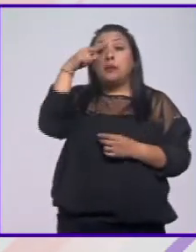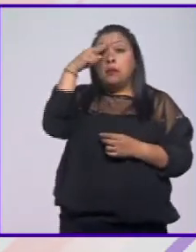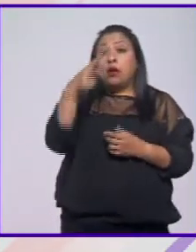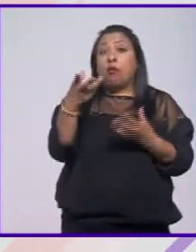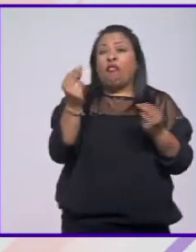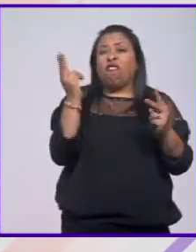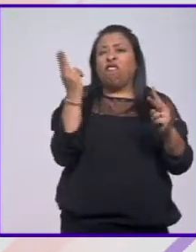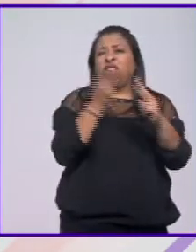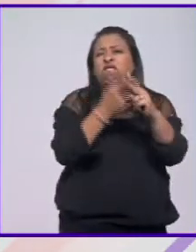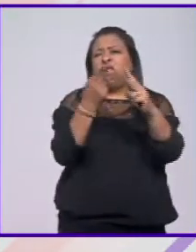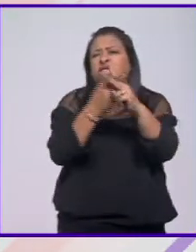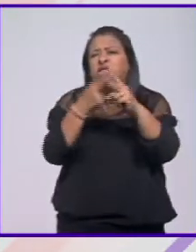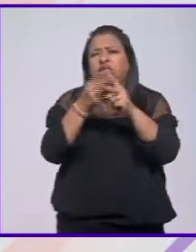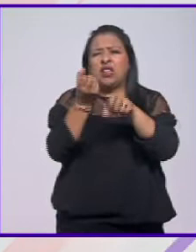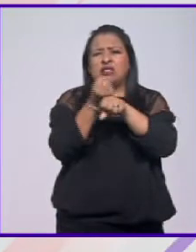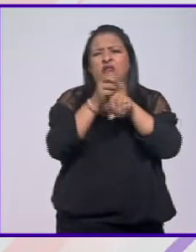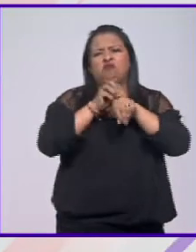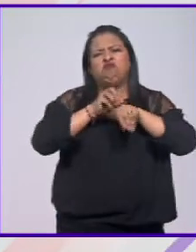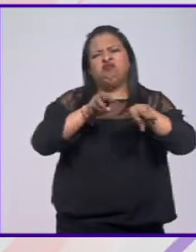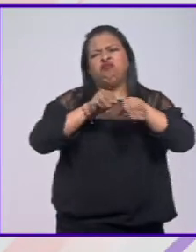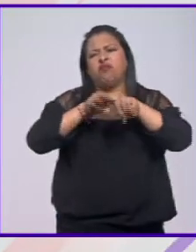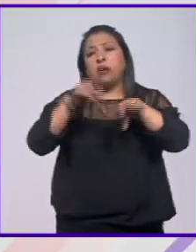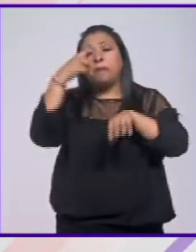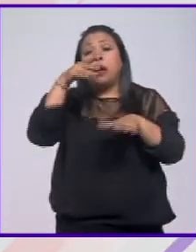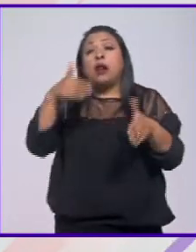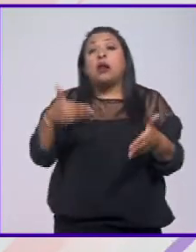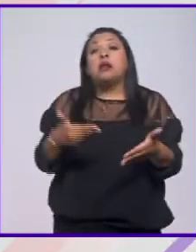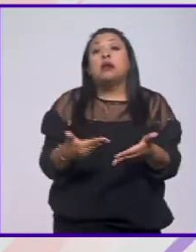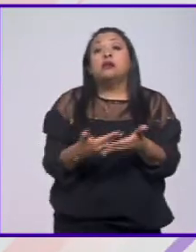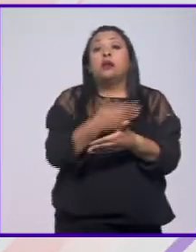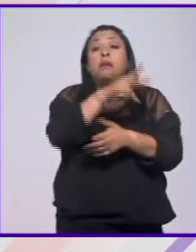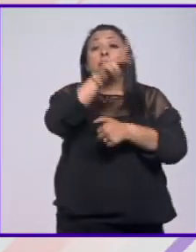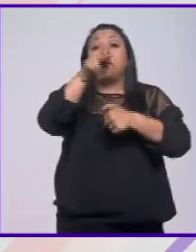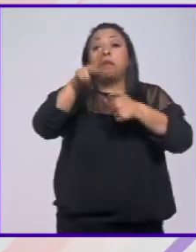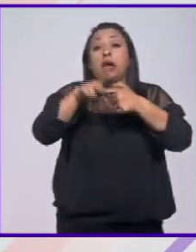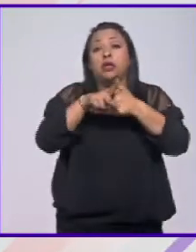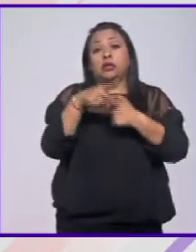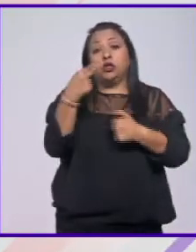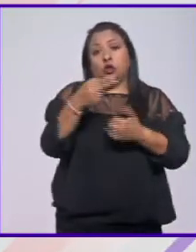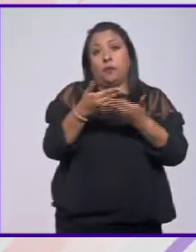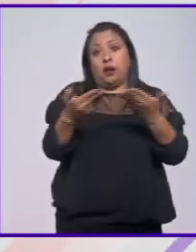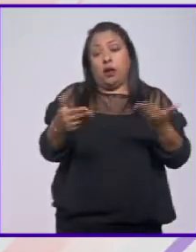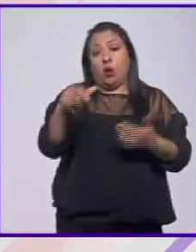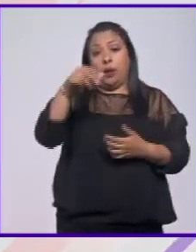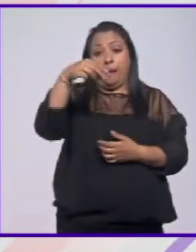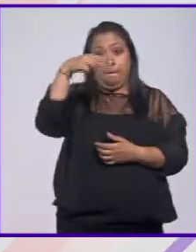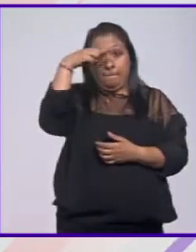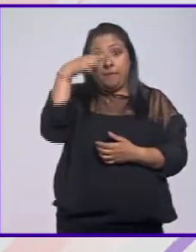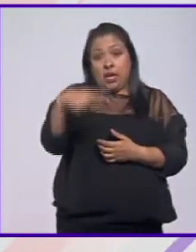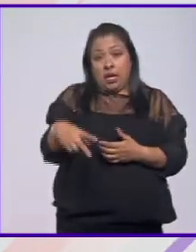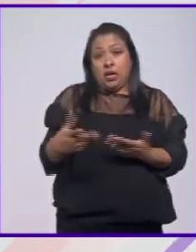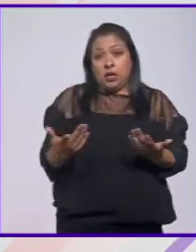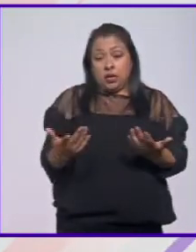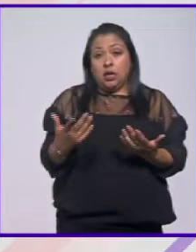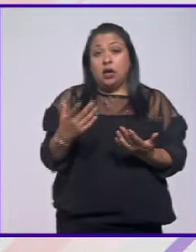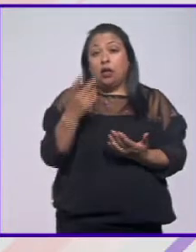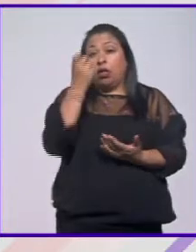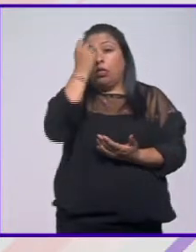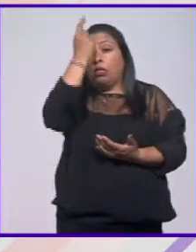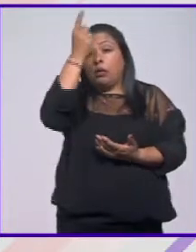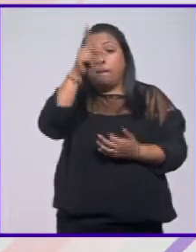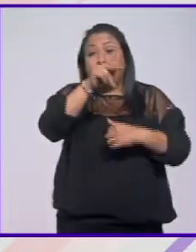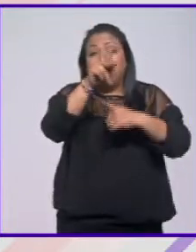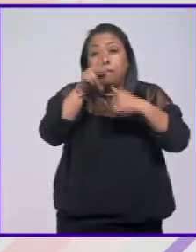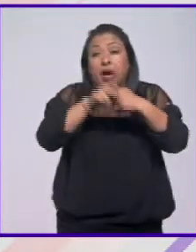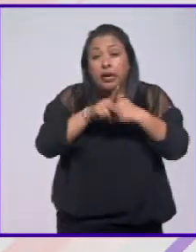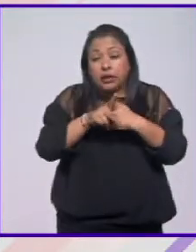sangre se ha derramado para que naciera un país que se llama México, la invención de una